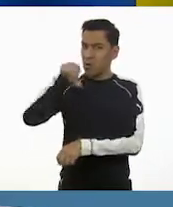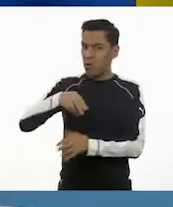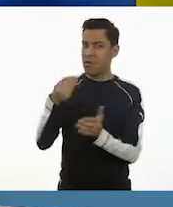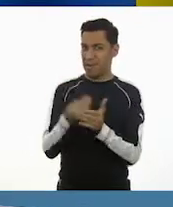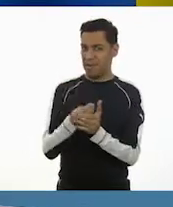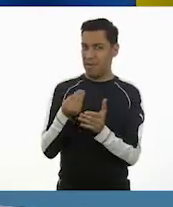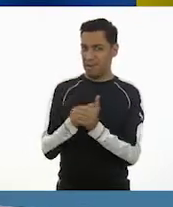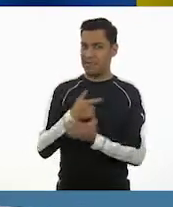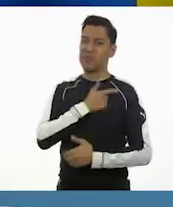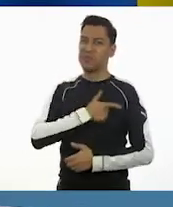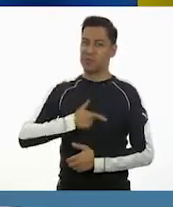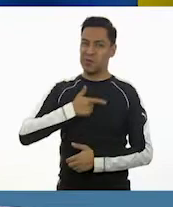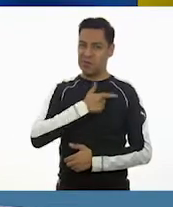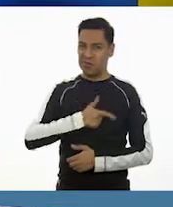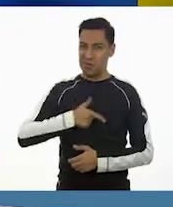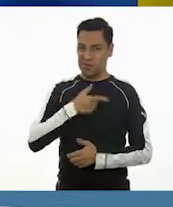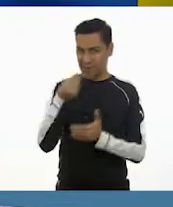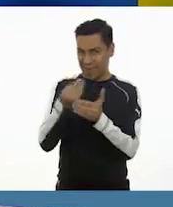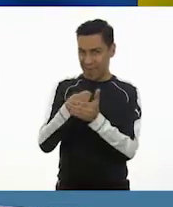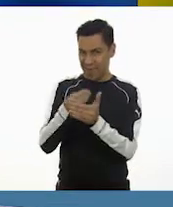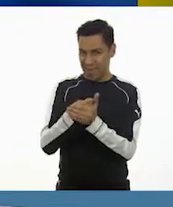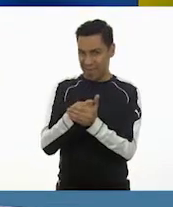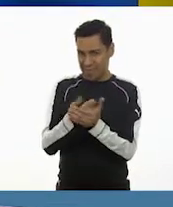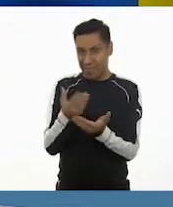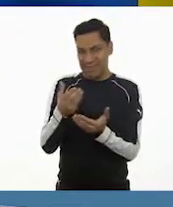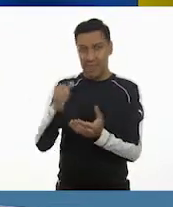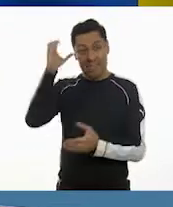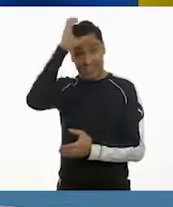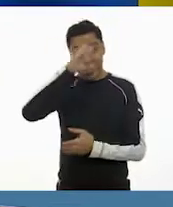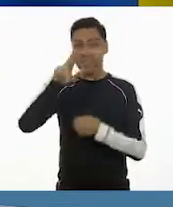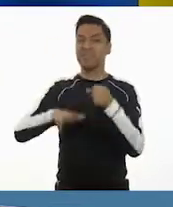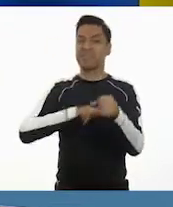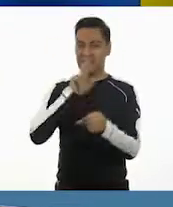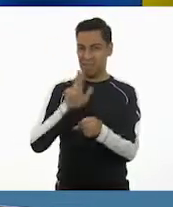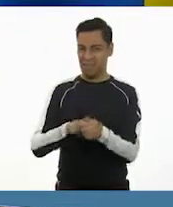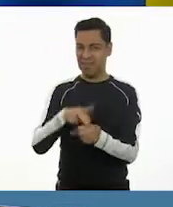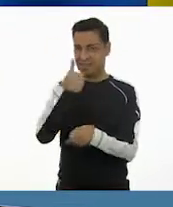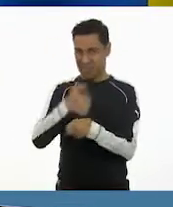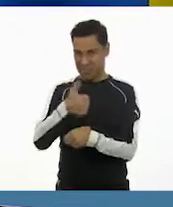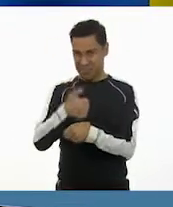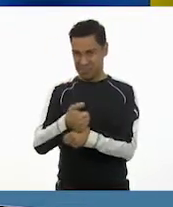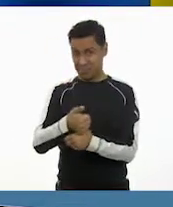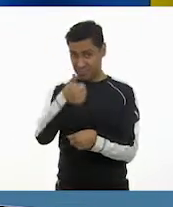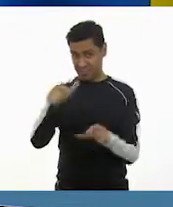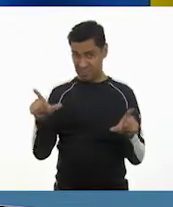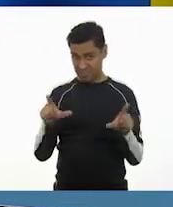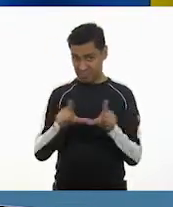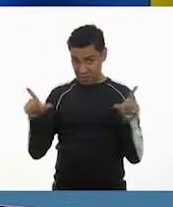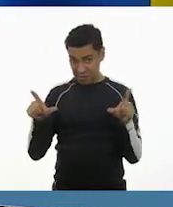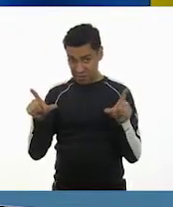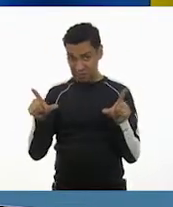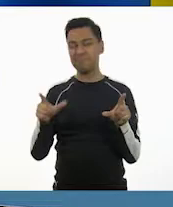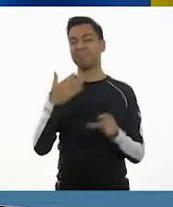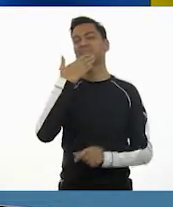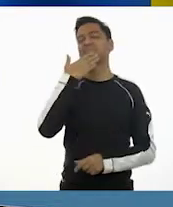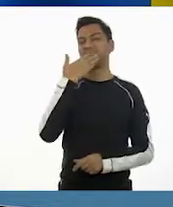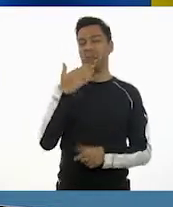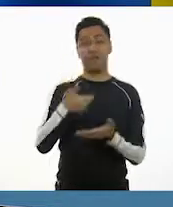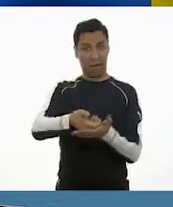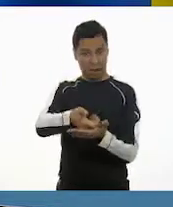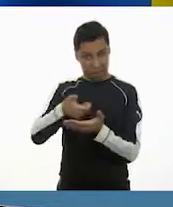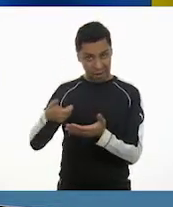el gusto de estar con ustedes en esta clase de Ciencias Naturales de sexto grado. ¿Están listos? Pues muy bien. Pero